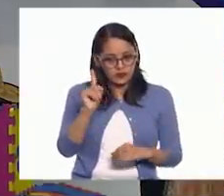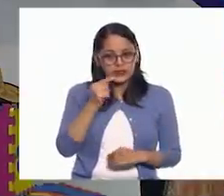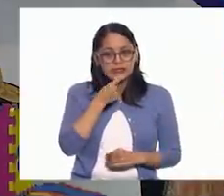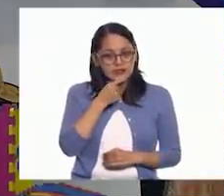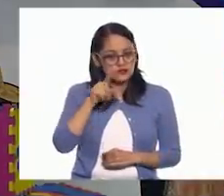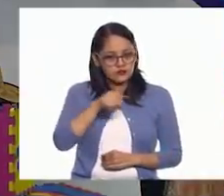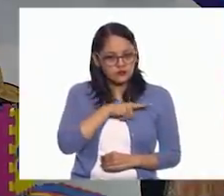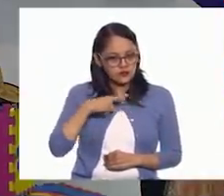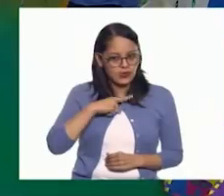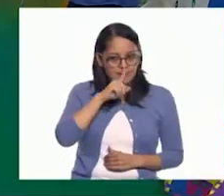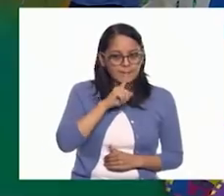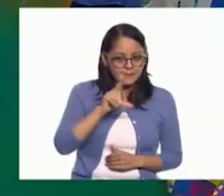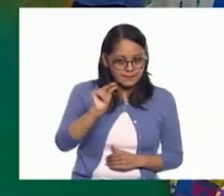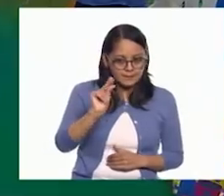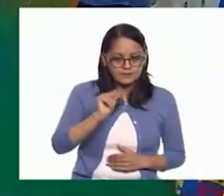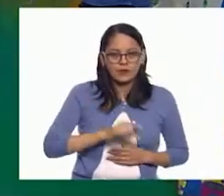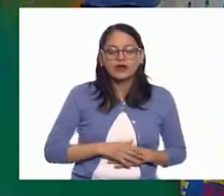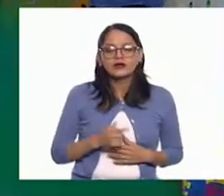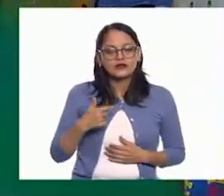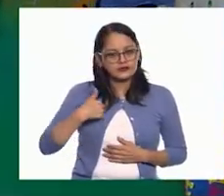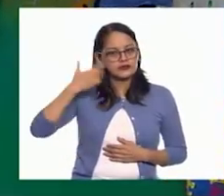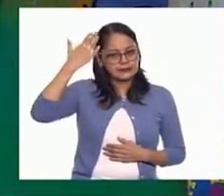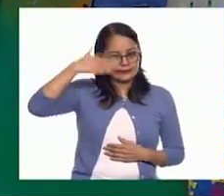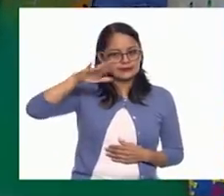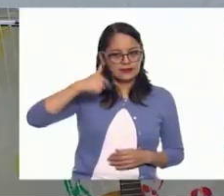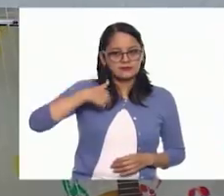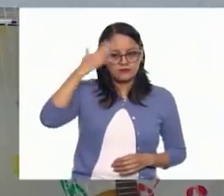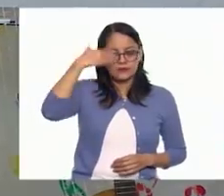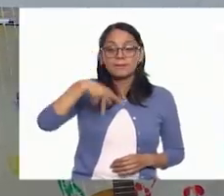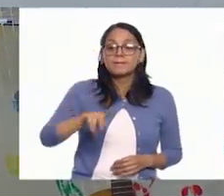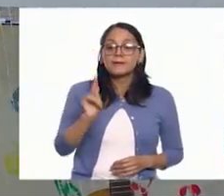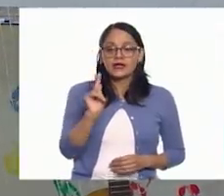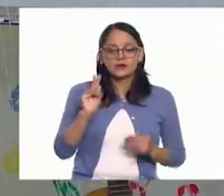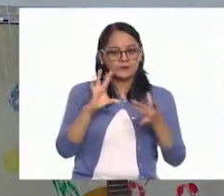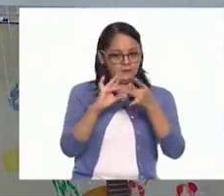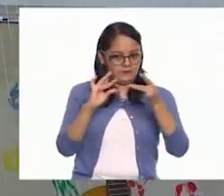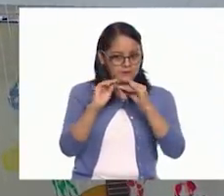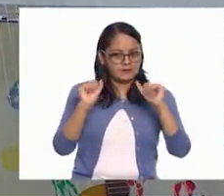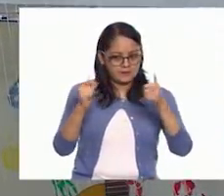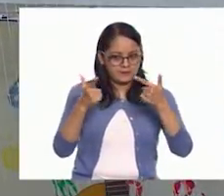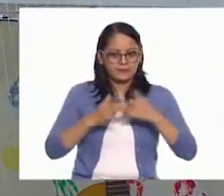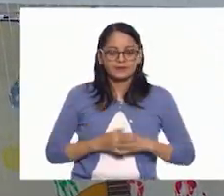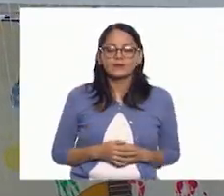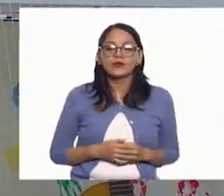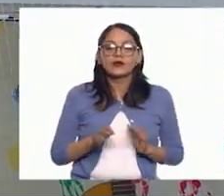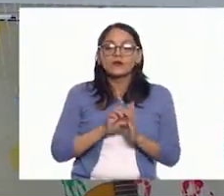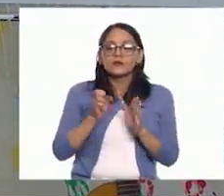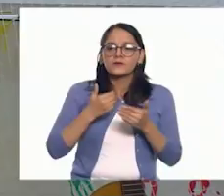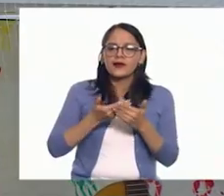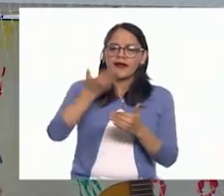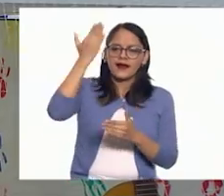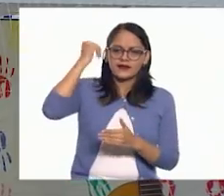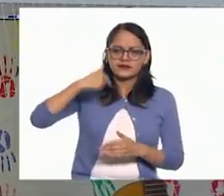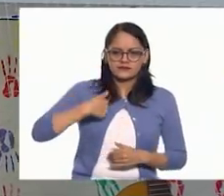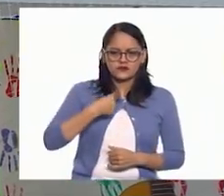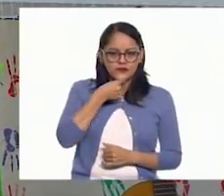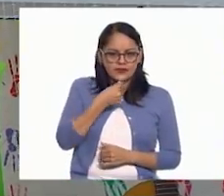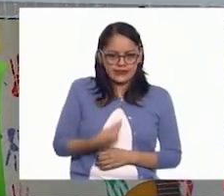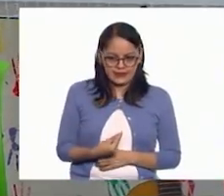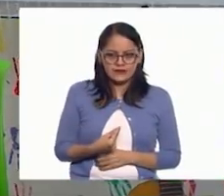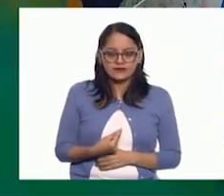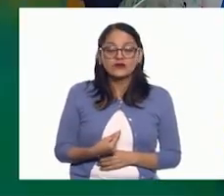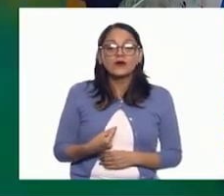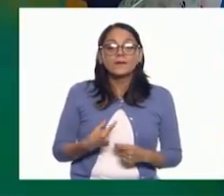No, no, no. Yo lo sé. Yo lo sé. Pero te voy a decir una cosa. Cuando éramos niños,